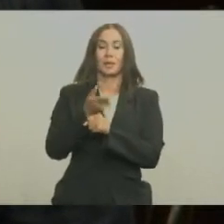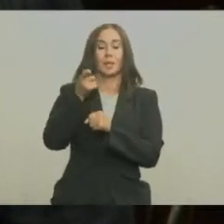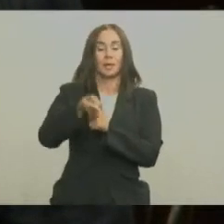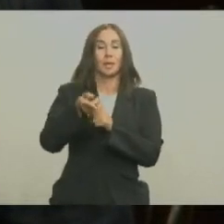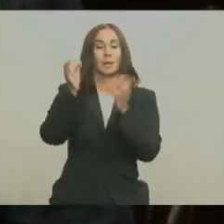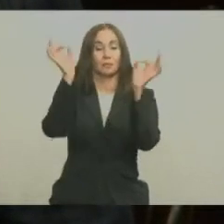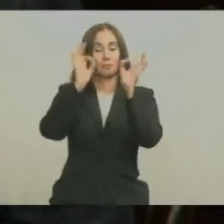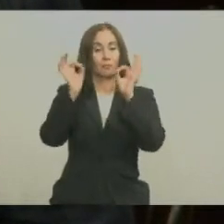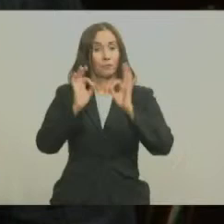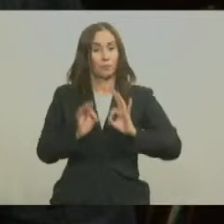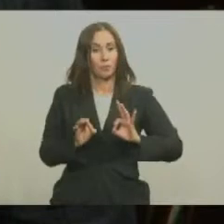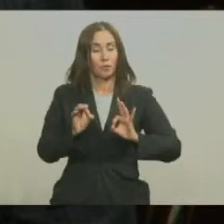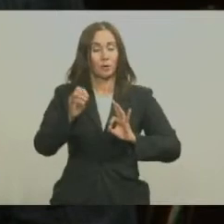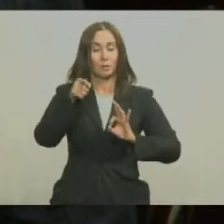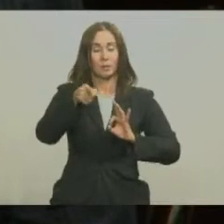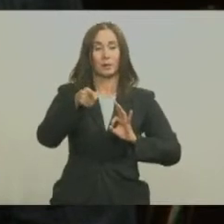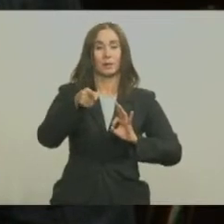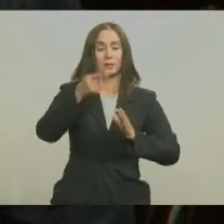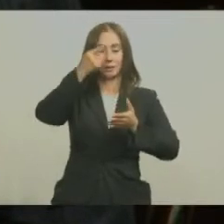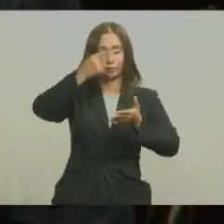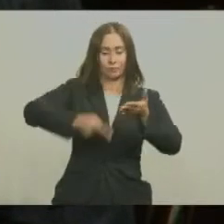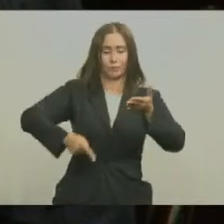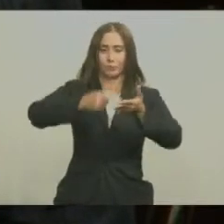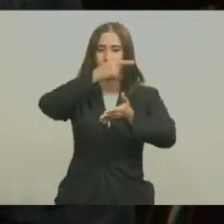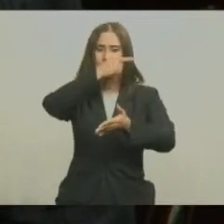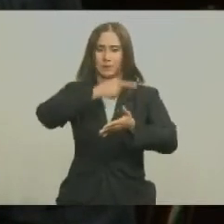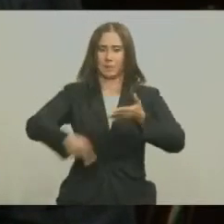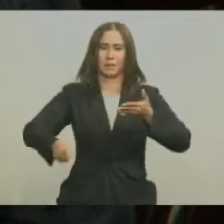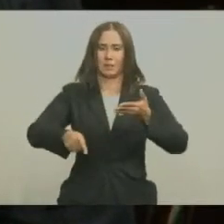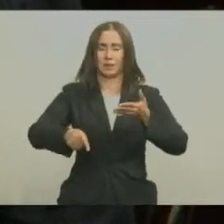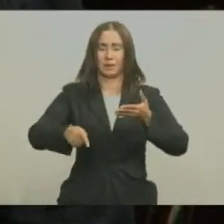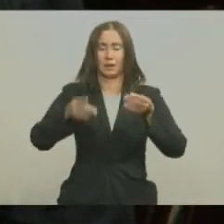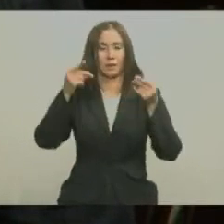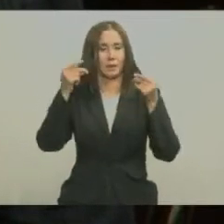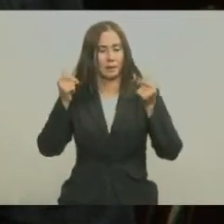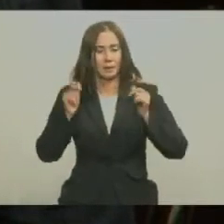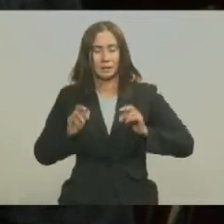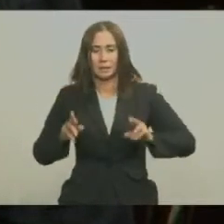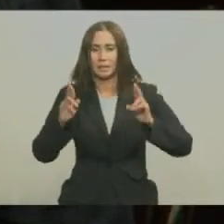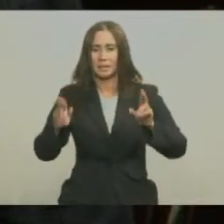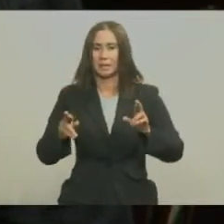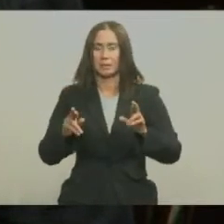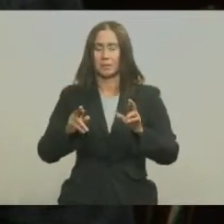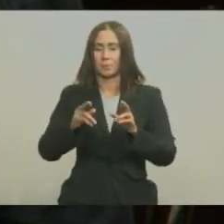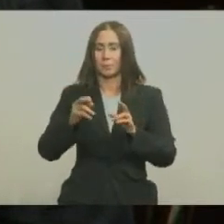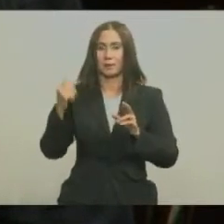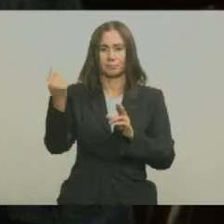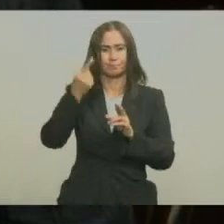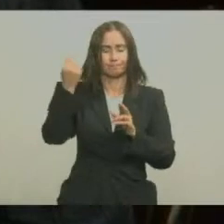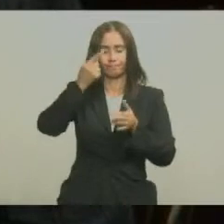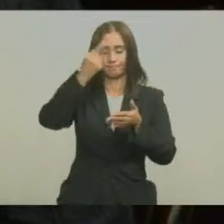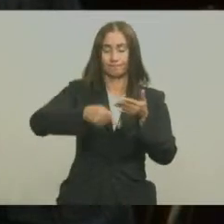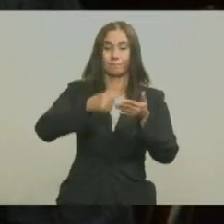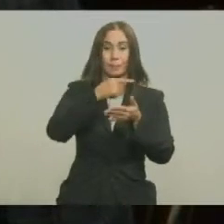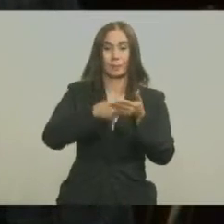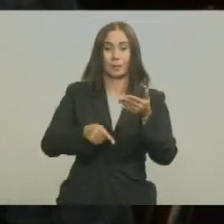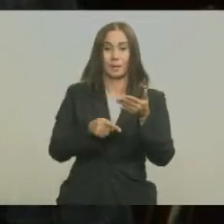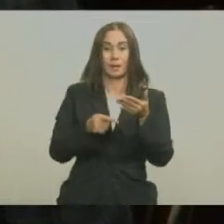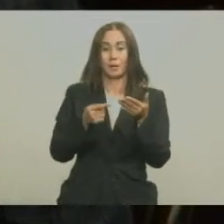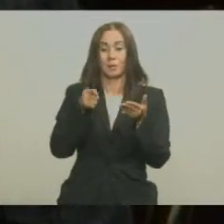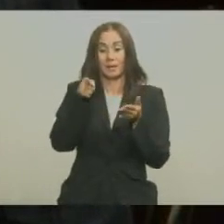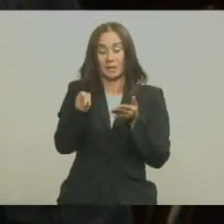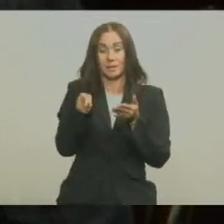manera definitiva sea erradicada de una vez y por siempre ese